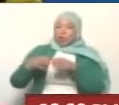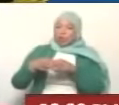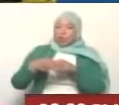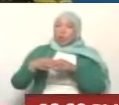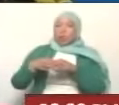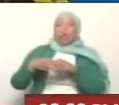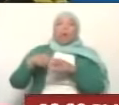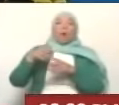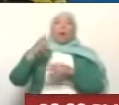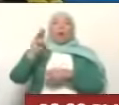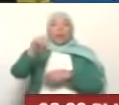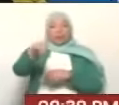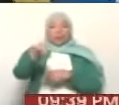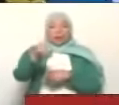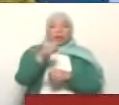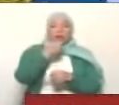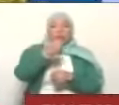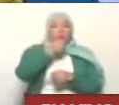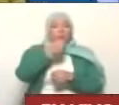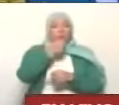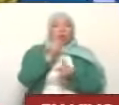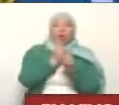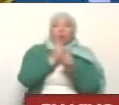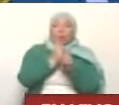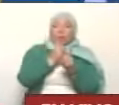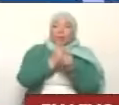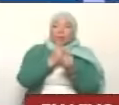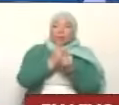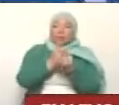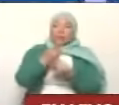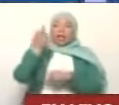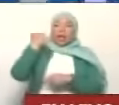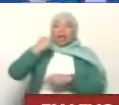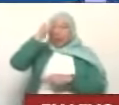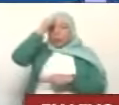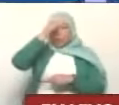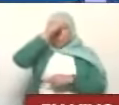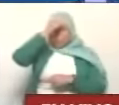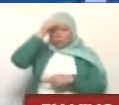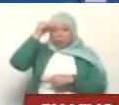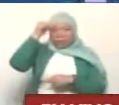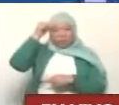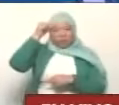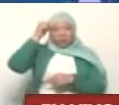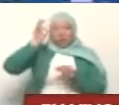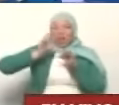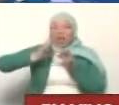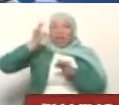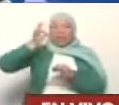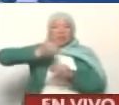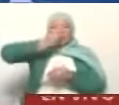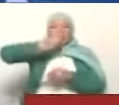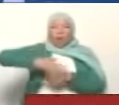ayer, domingo 28 de abril, se estrenó Factor M y fue todo un éxito total y rotundo.